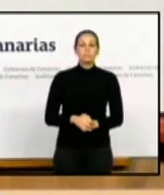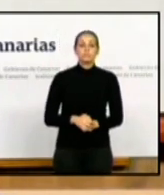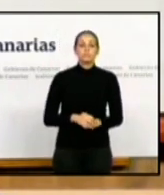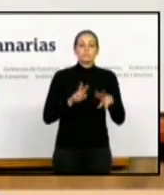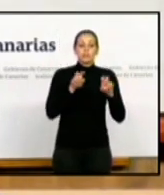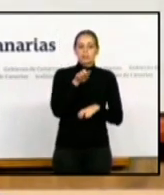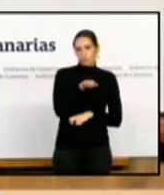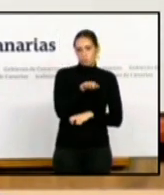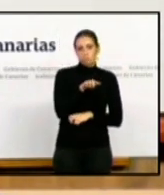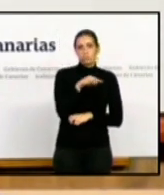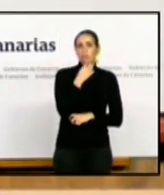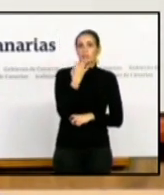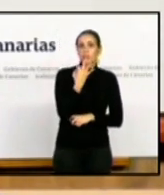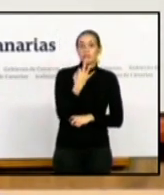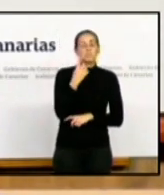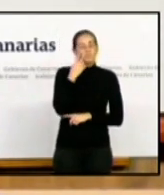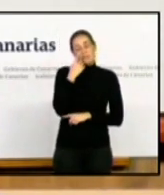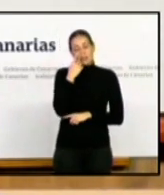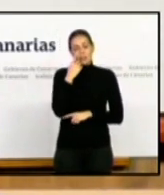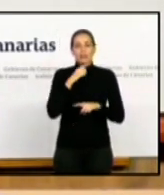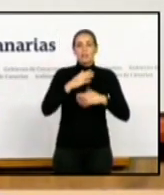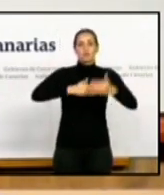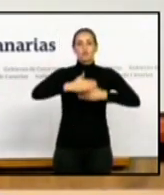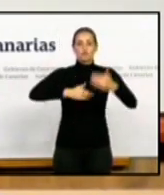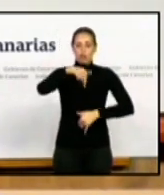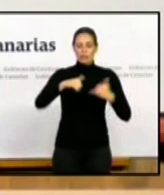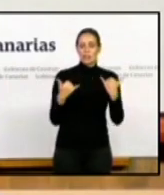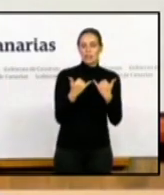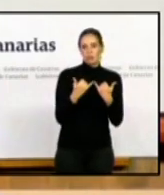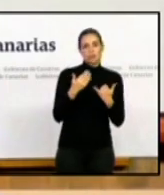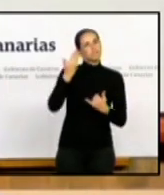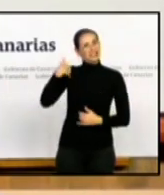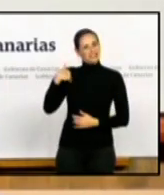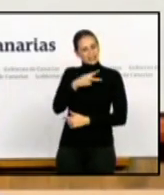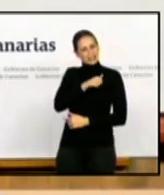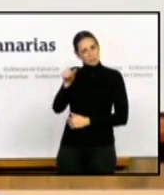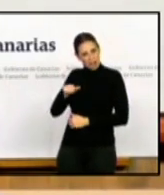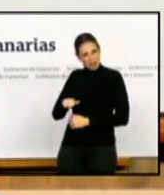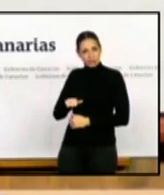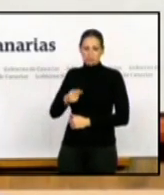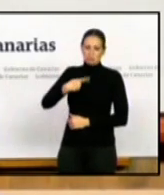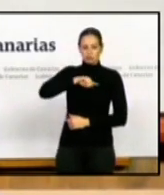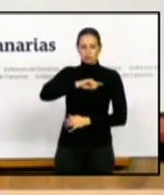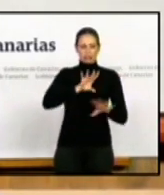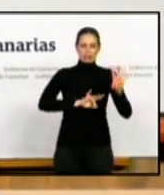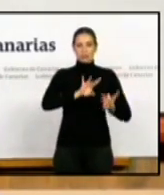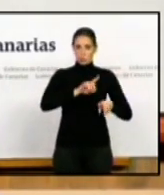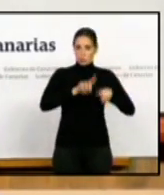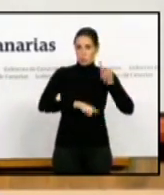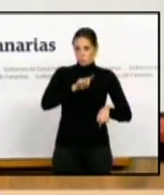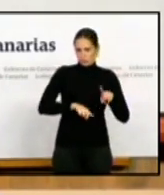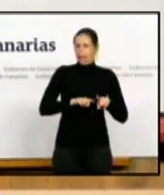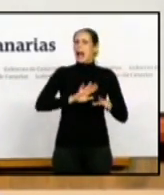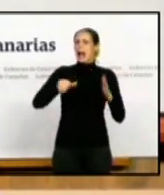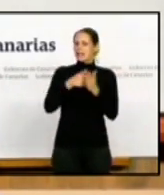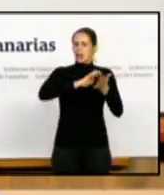para que vean un poco la evolución de la isla de Tenerife, tomamos decisiones hace unas semanas proporcionales, incluso mucho más allá de lo que decían los propios